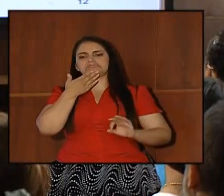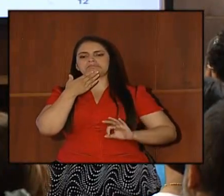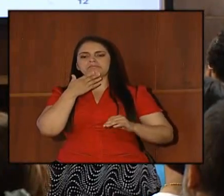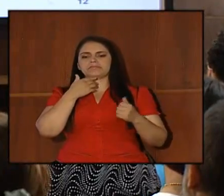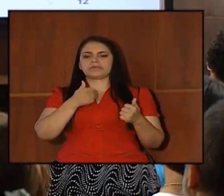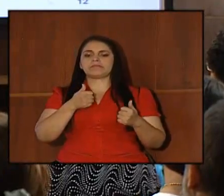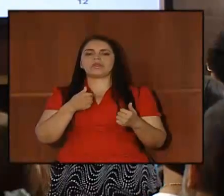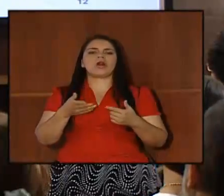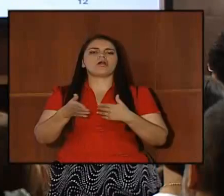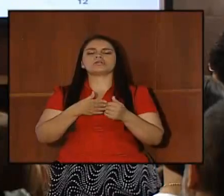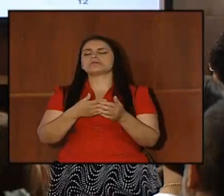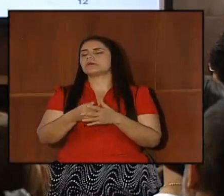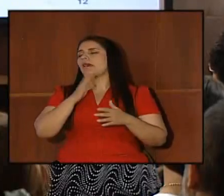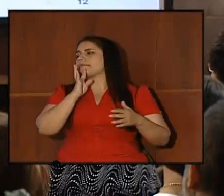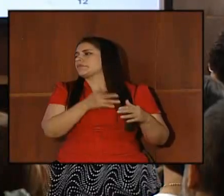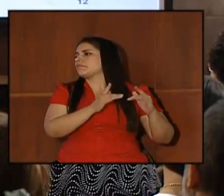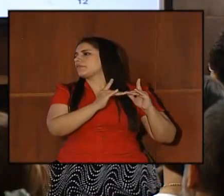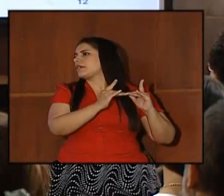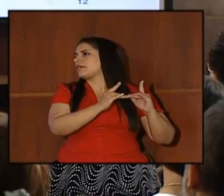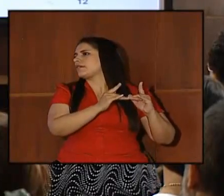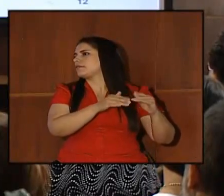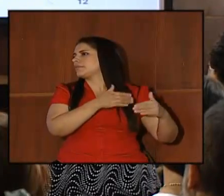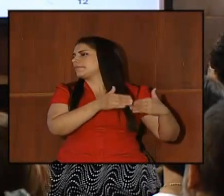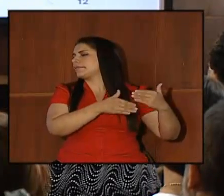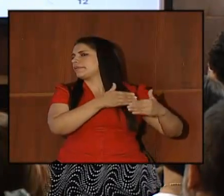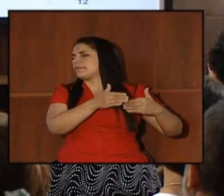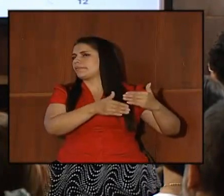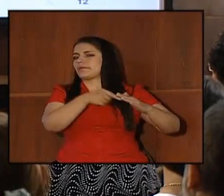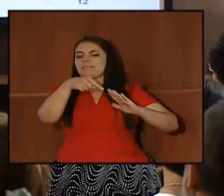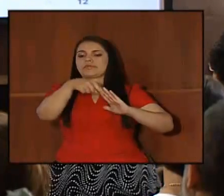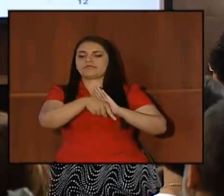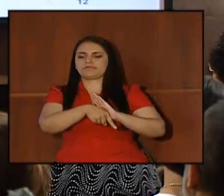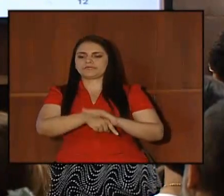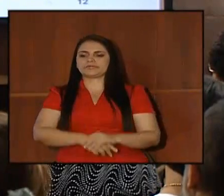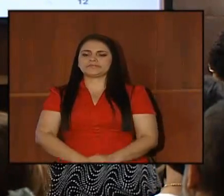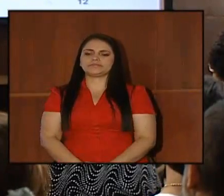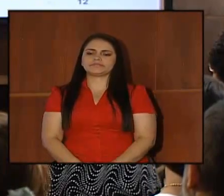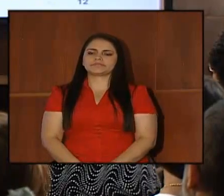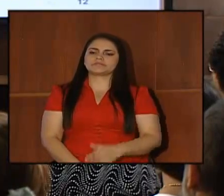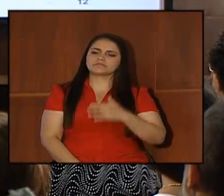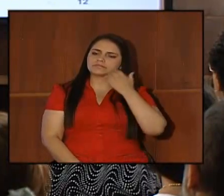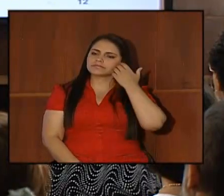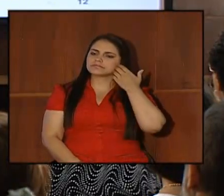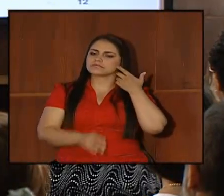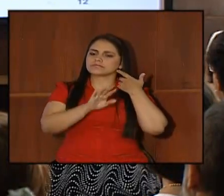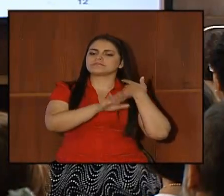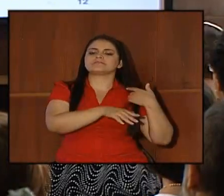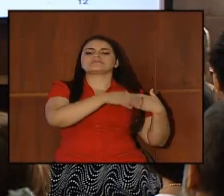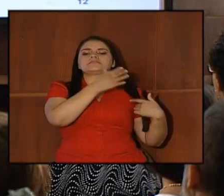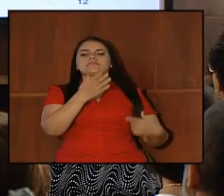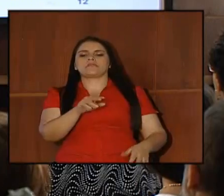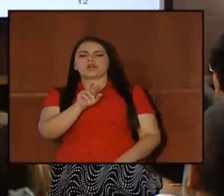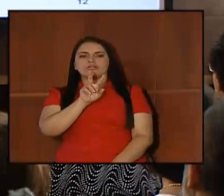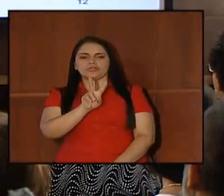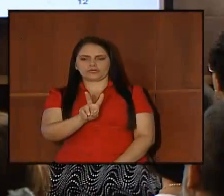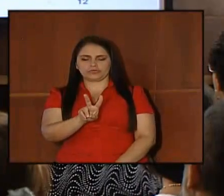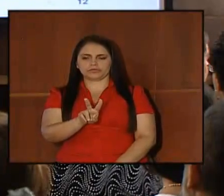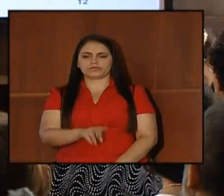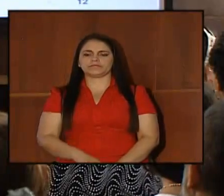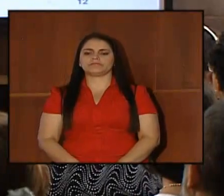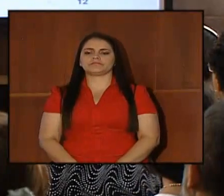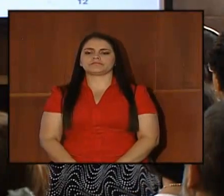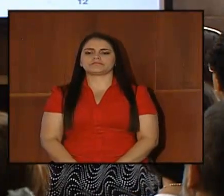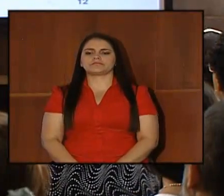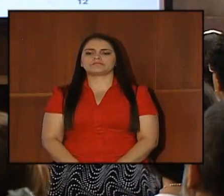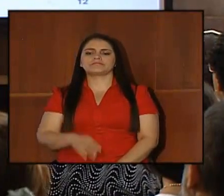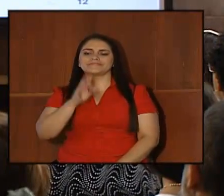sobre ese colorado, sobre esa úlcera grado 1, esa úlcera se va a profundizar y se va a convertir en una úlcera por presión grado 2.